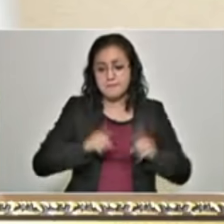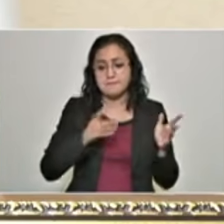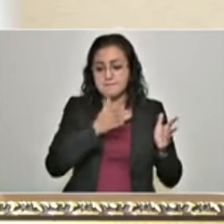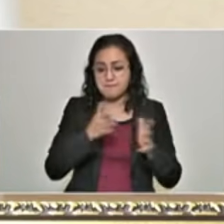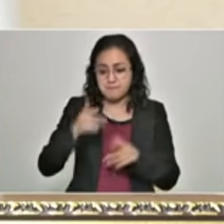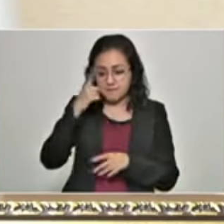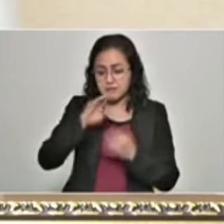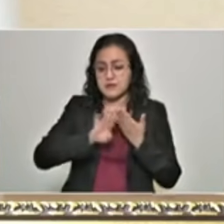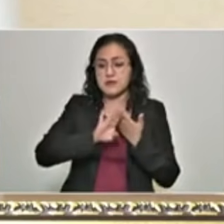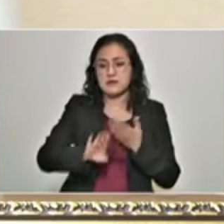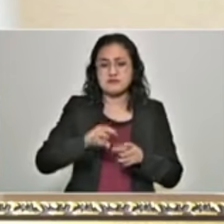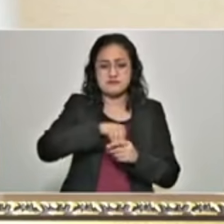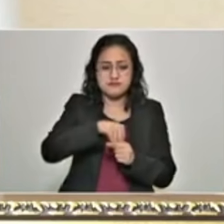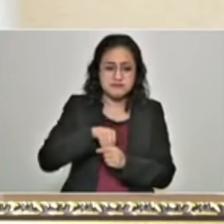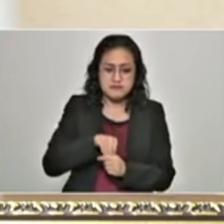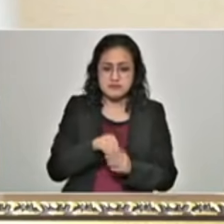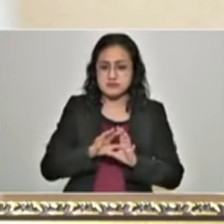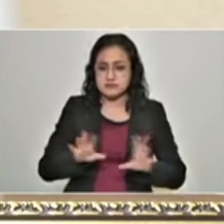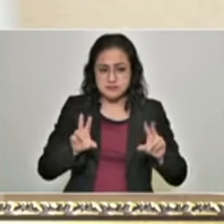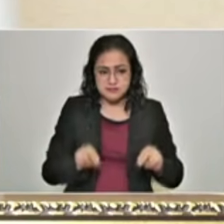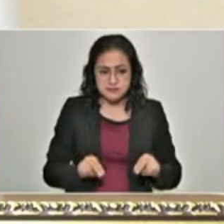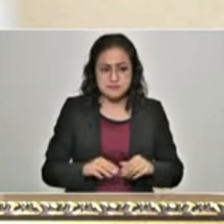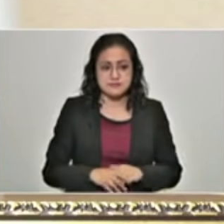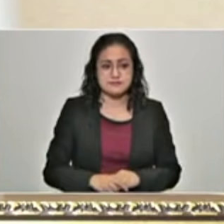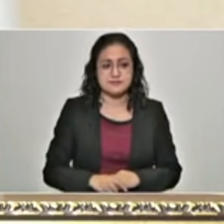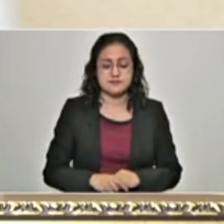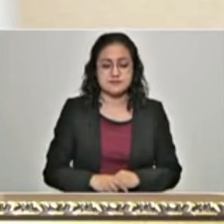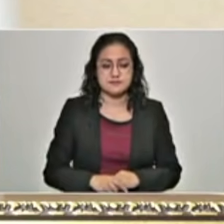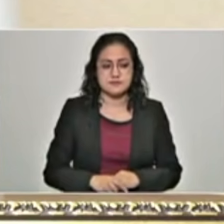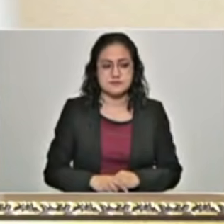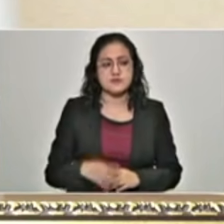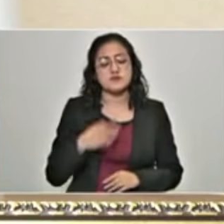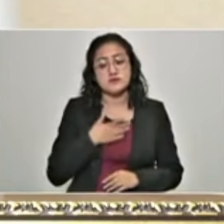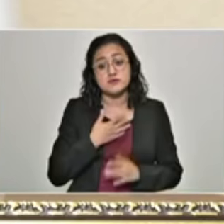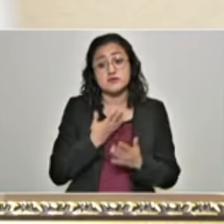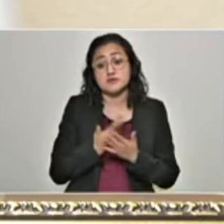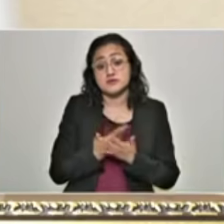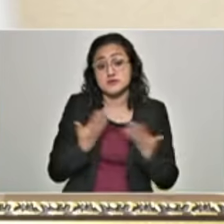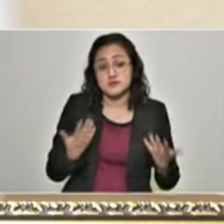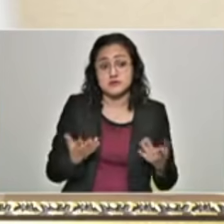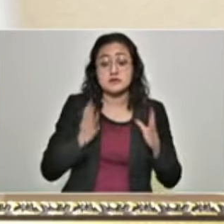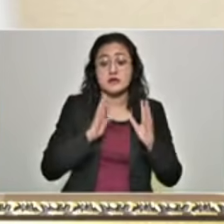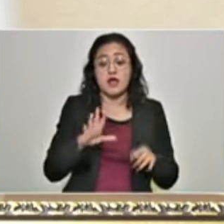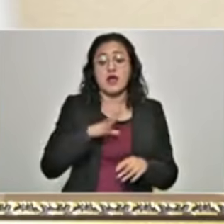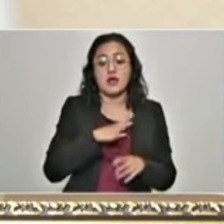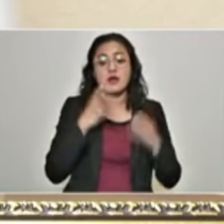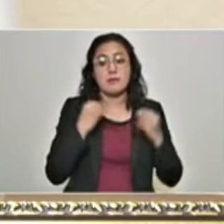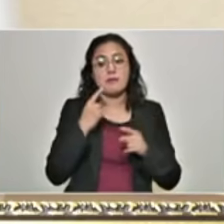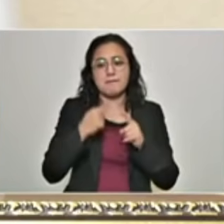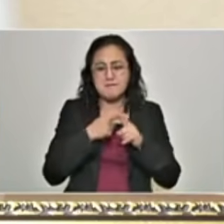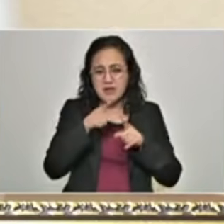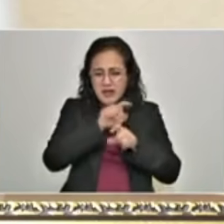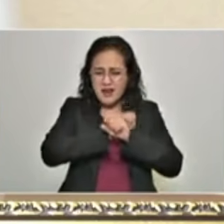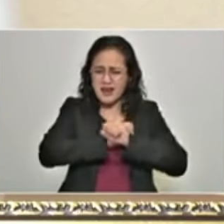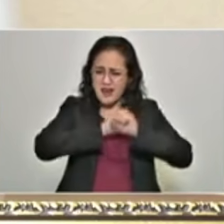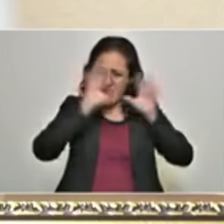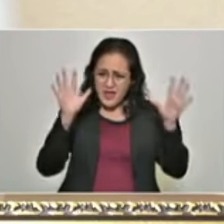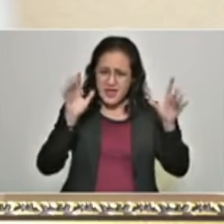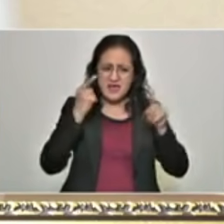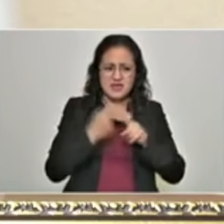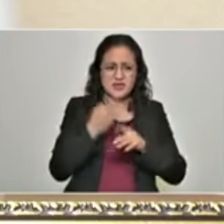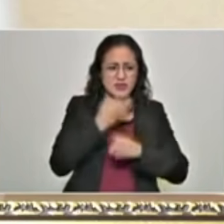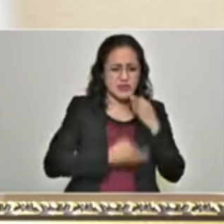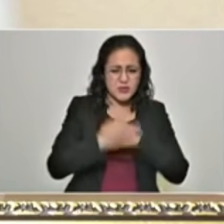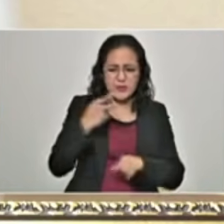para evitar las aglomeraciones yo esperaría que ya hubiera mucha más claridad de